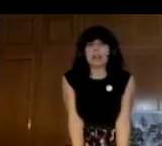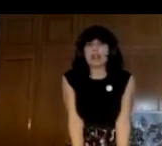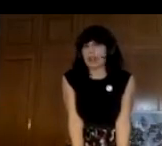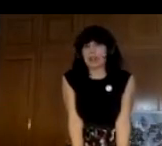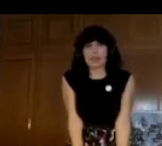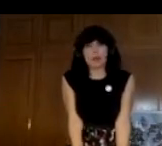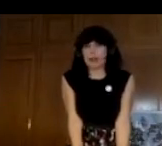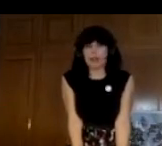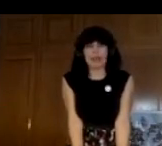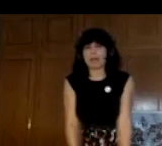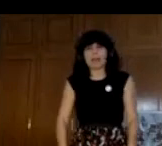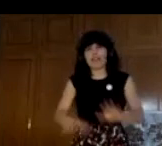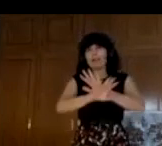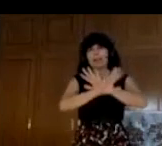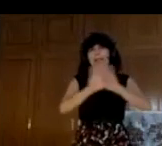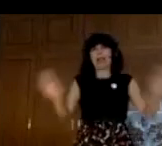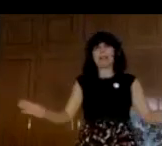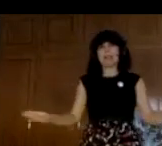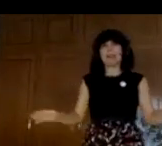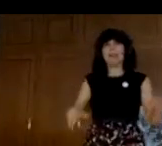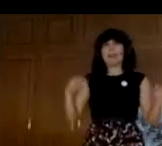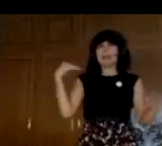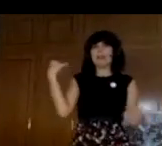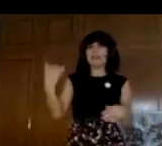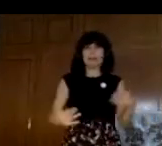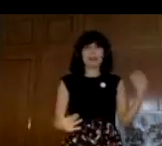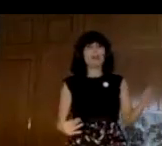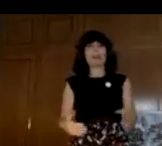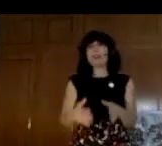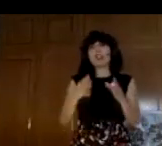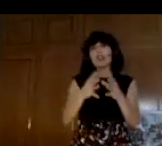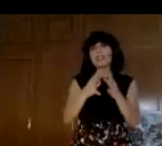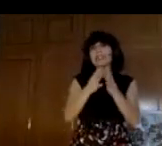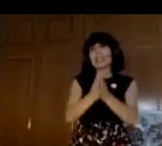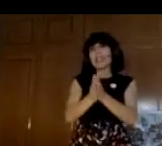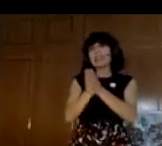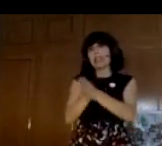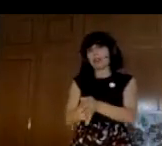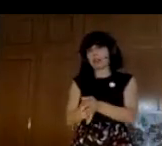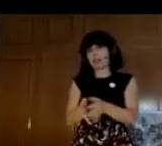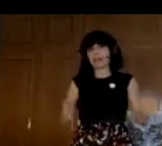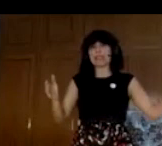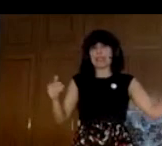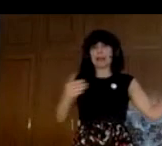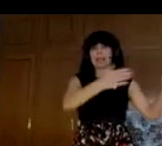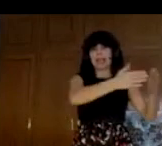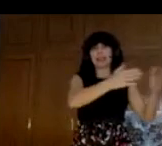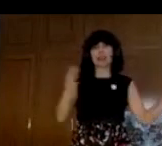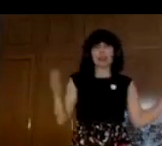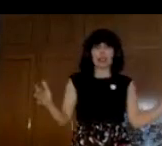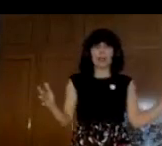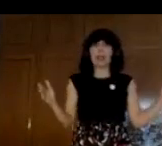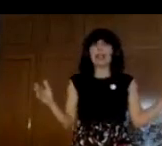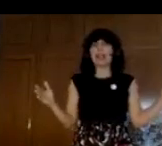términos de forma generalizada, desinformación, fake news, no es que se creen en el 2015, se llevan creando